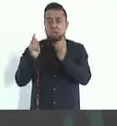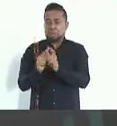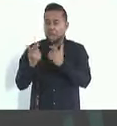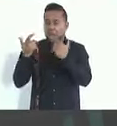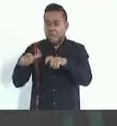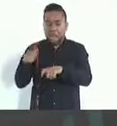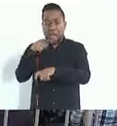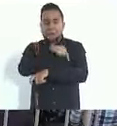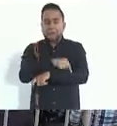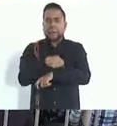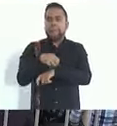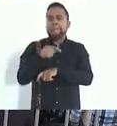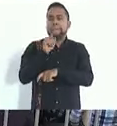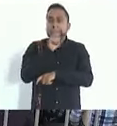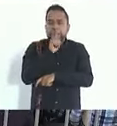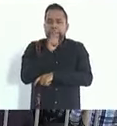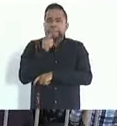goteaba abajo.